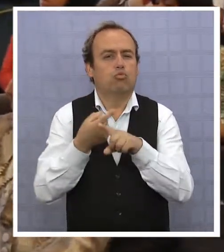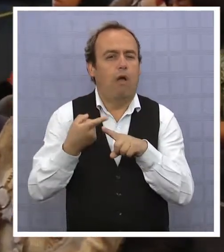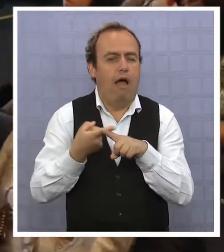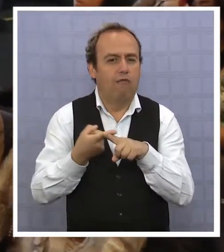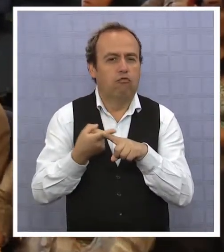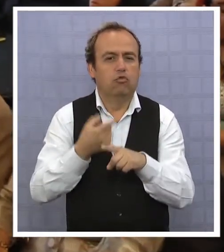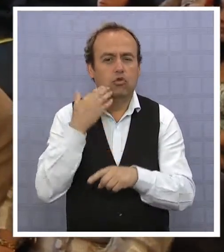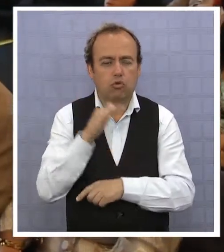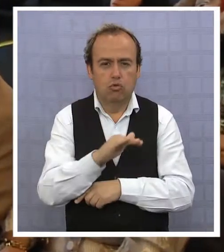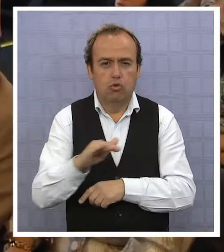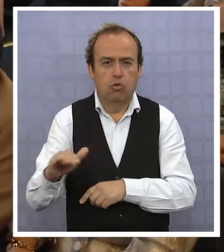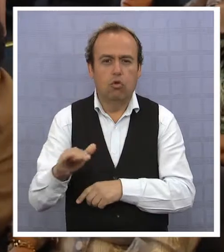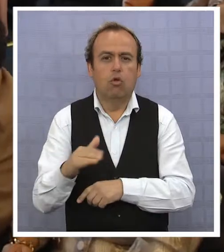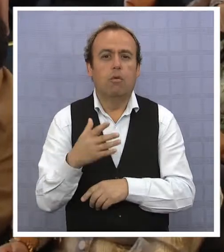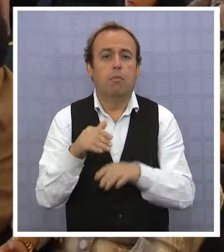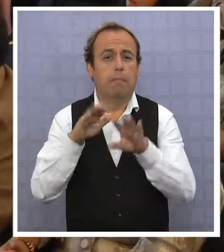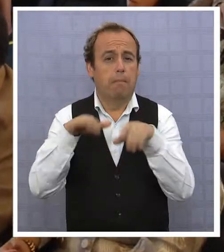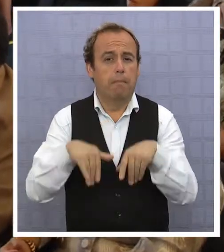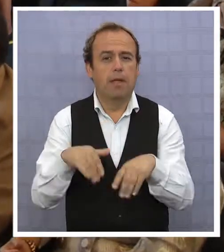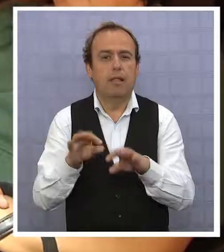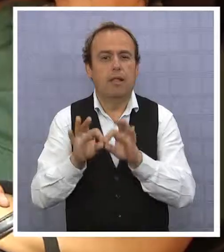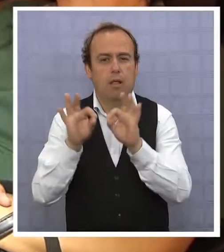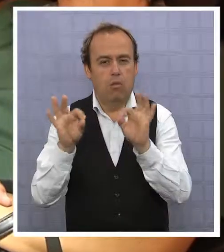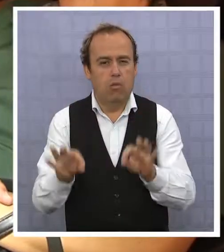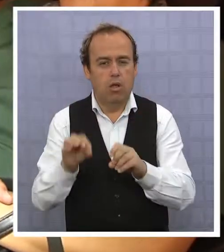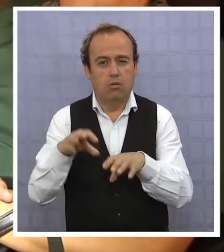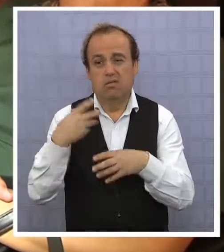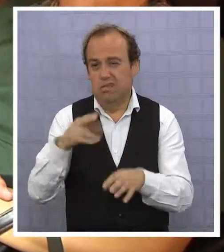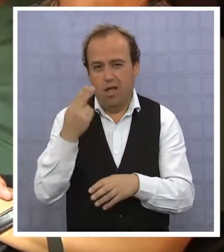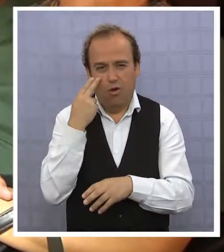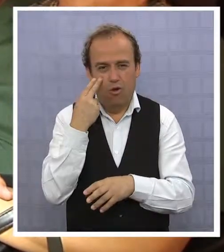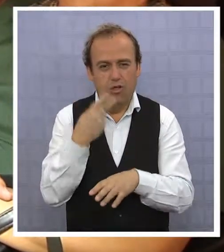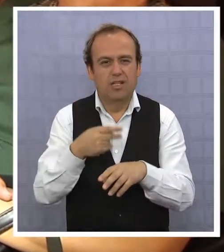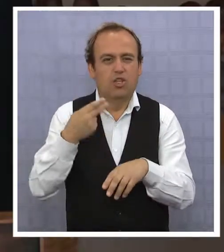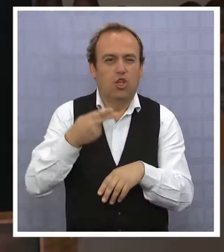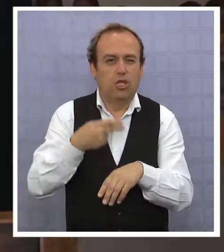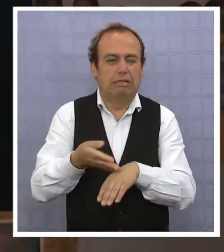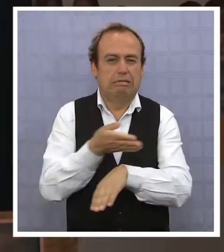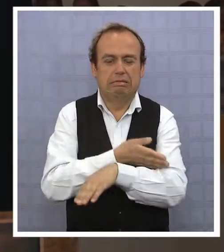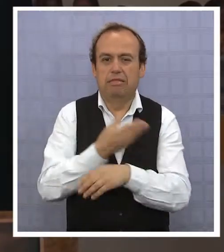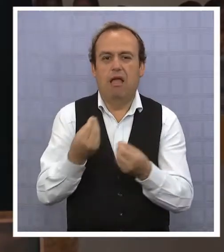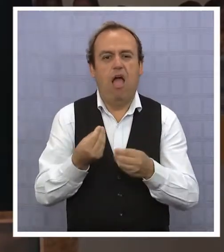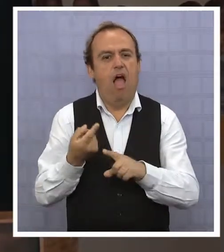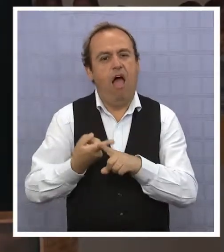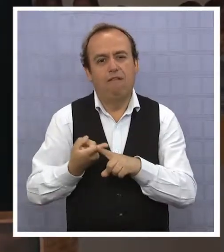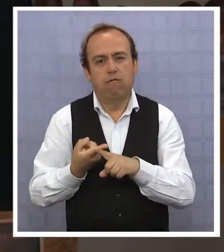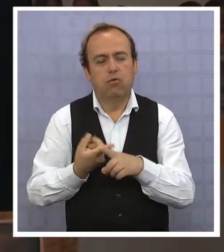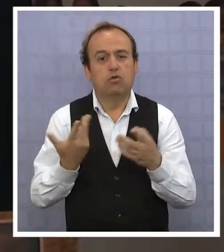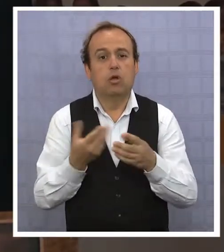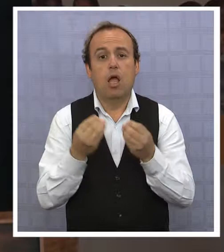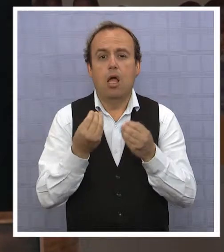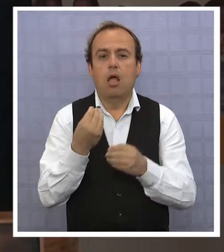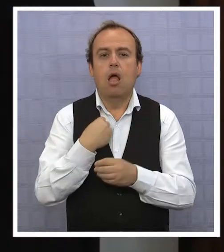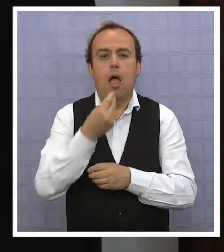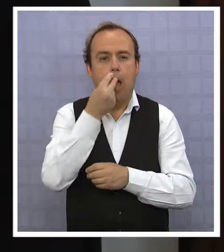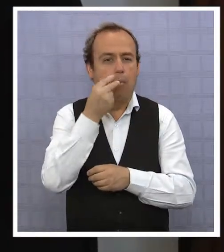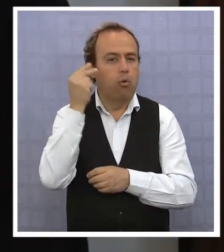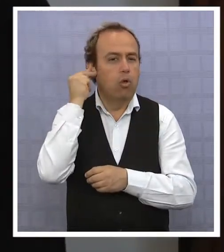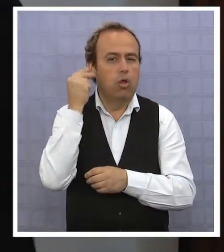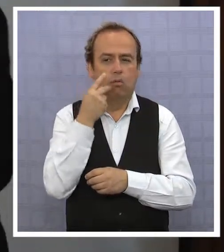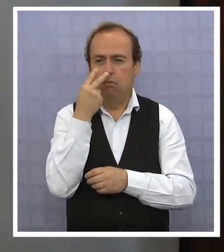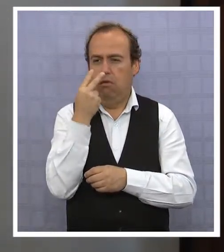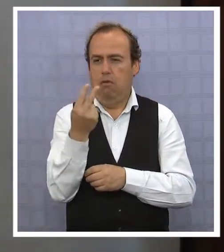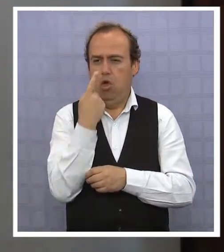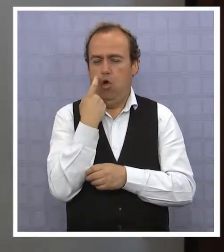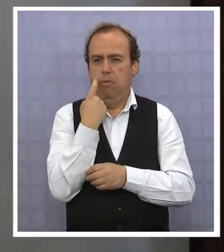sexuales contra menores por parte de las mismas educadoras que se ha conocido, al principio los apoderados tienen una reacción de rechazo cuando ven a un